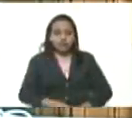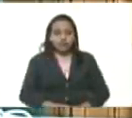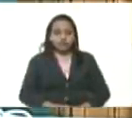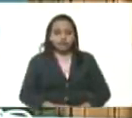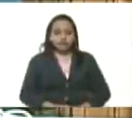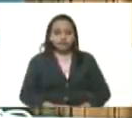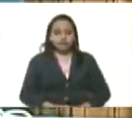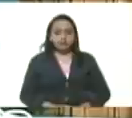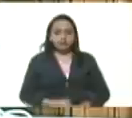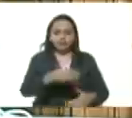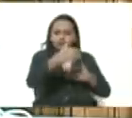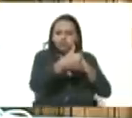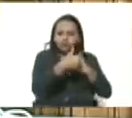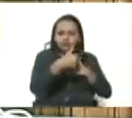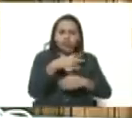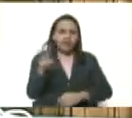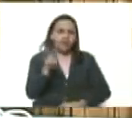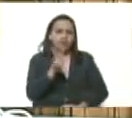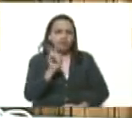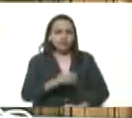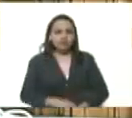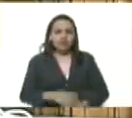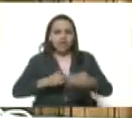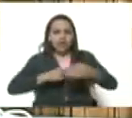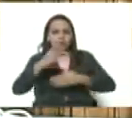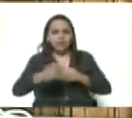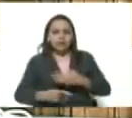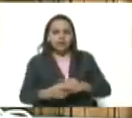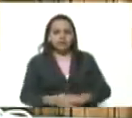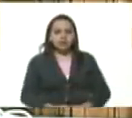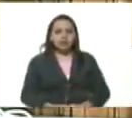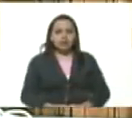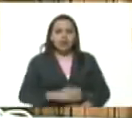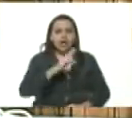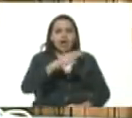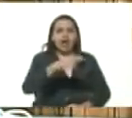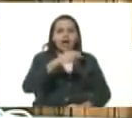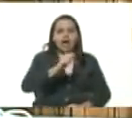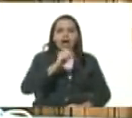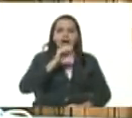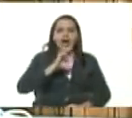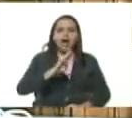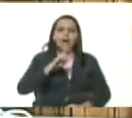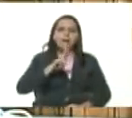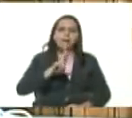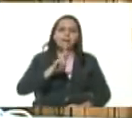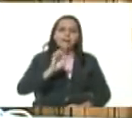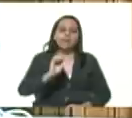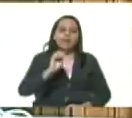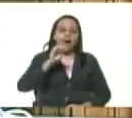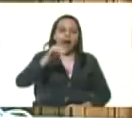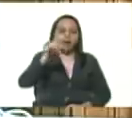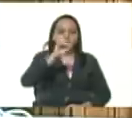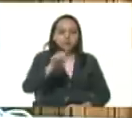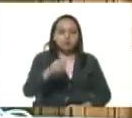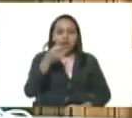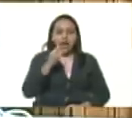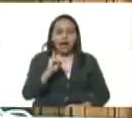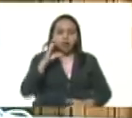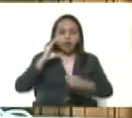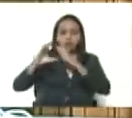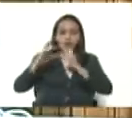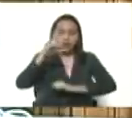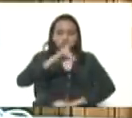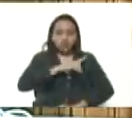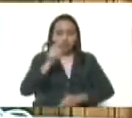Venezuela, ataquen a Venezuela. El plan Abrams. Ayer salió una comunicación